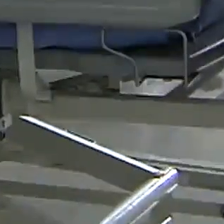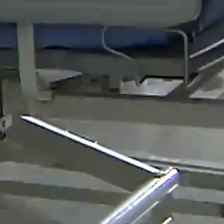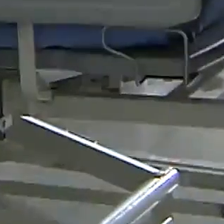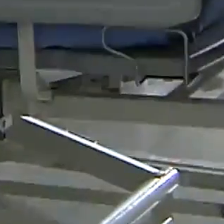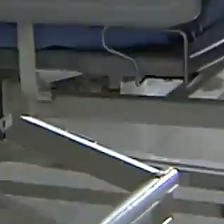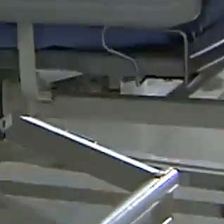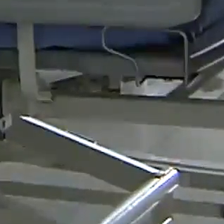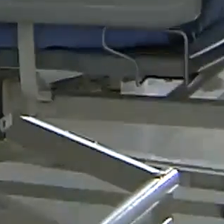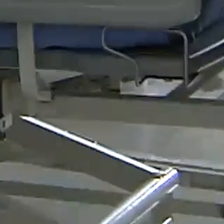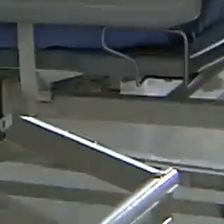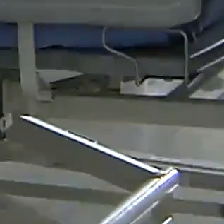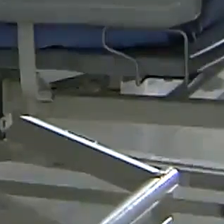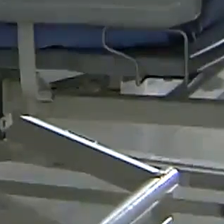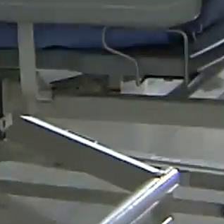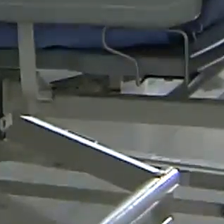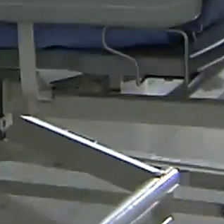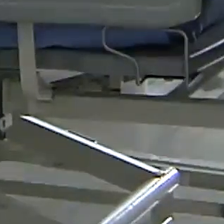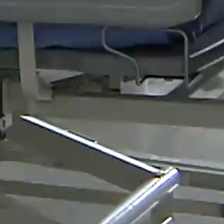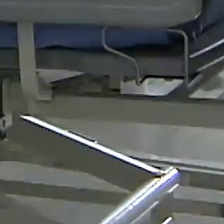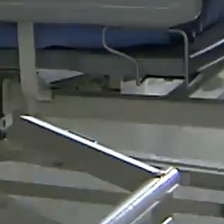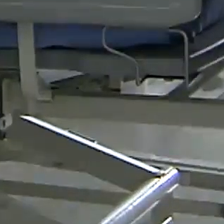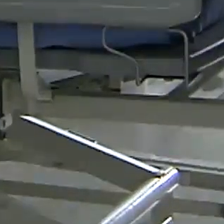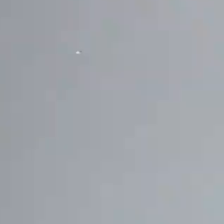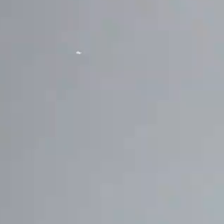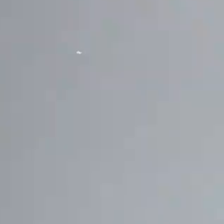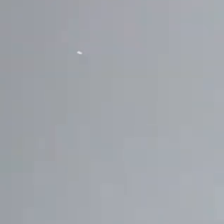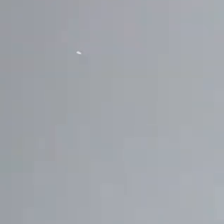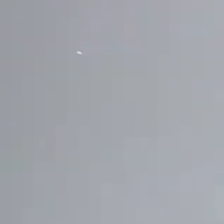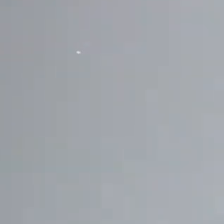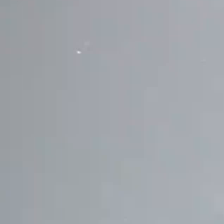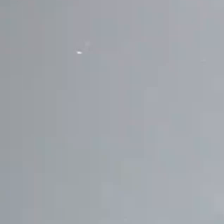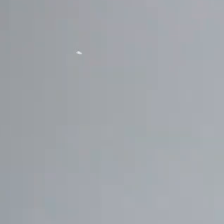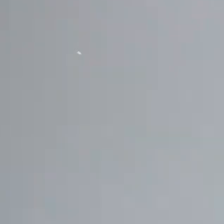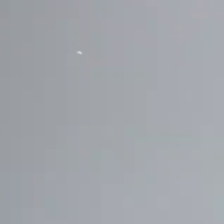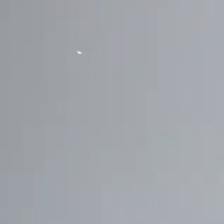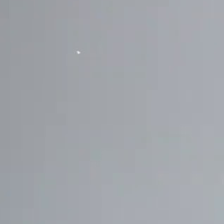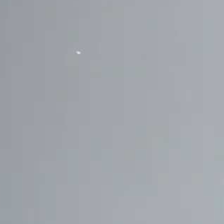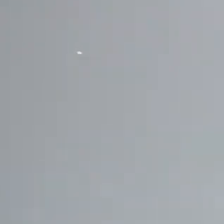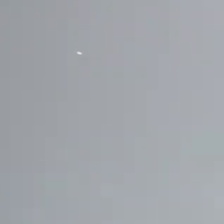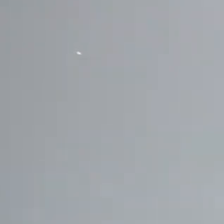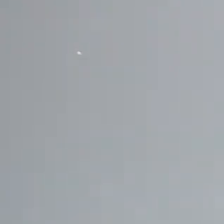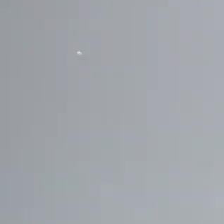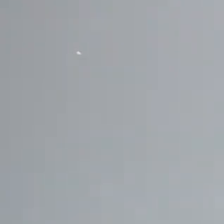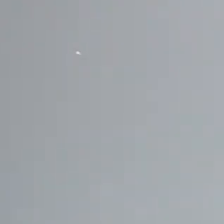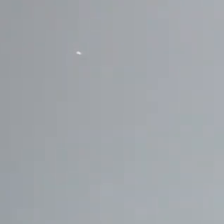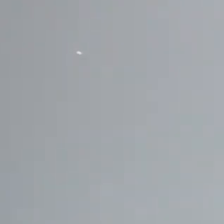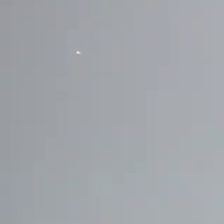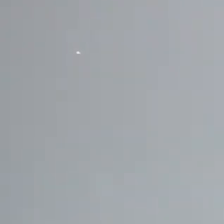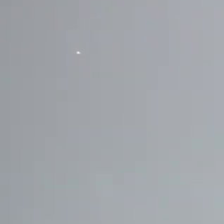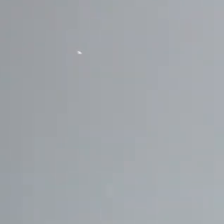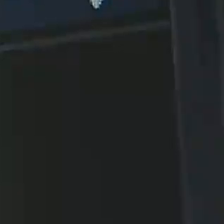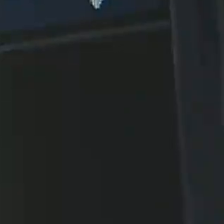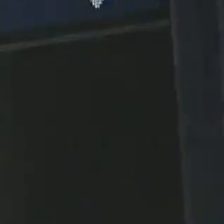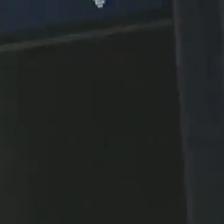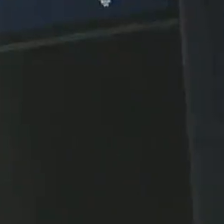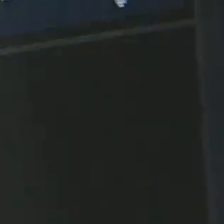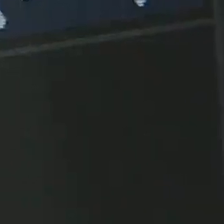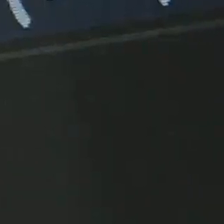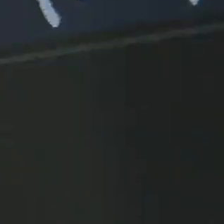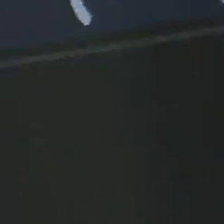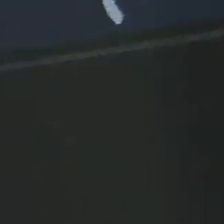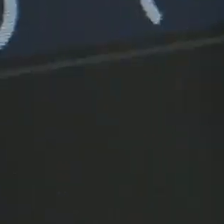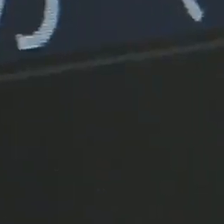que en el caso de fallecidos por el virus colombia venía con una curva plana desde agosto pero llegó diciembre y la curva empezó a aumentar